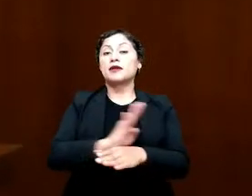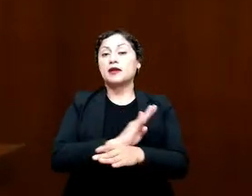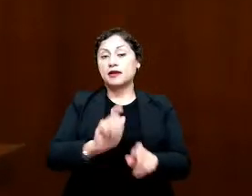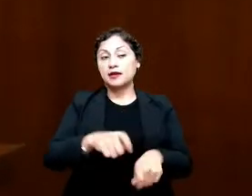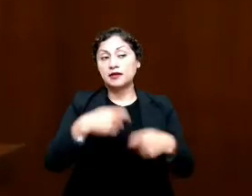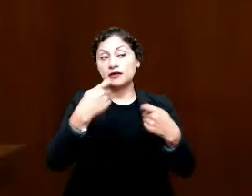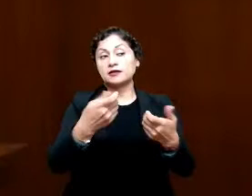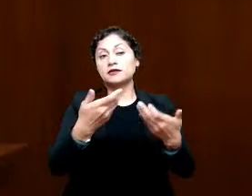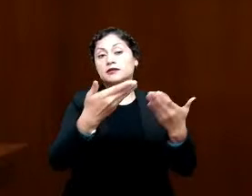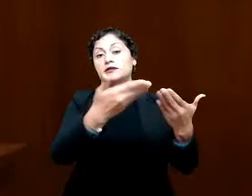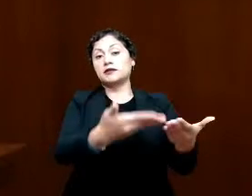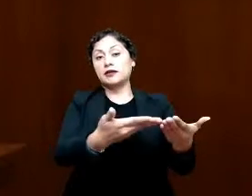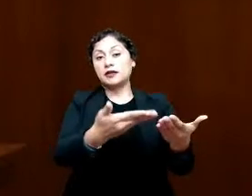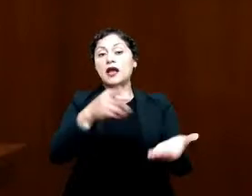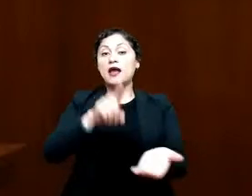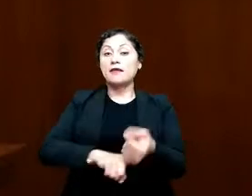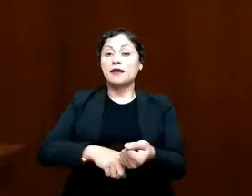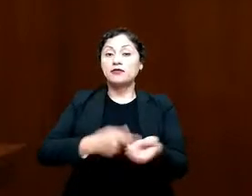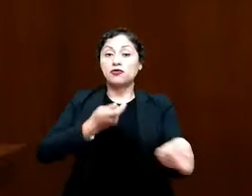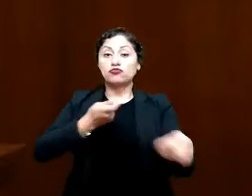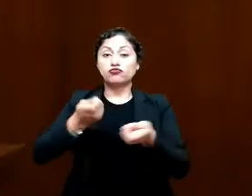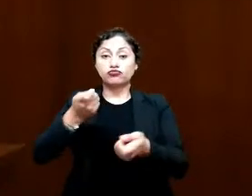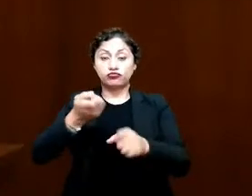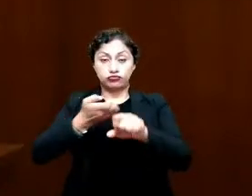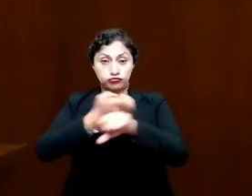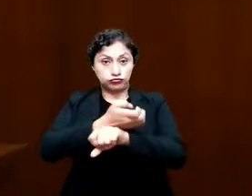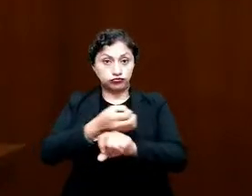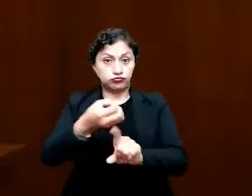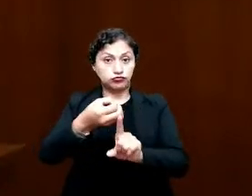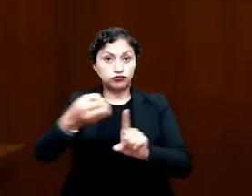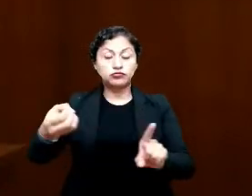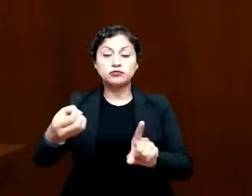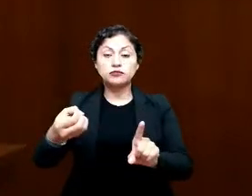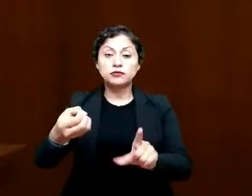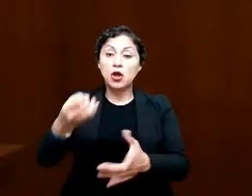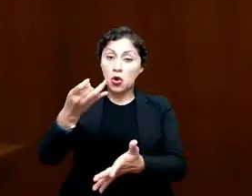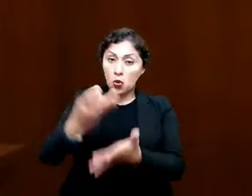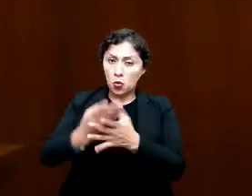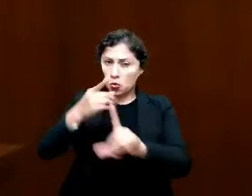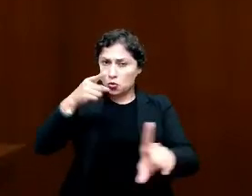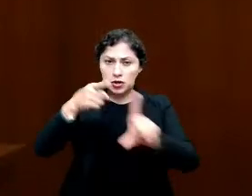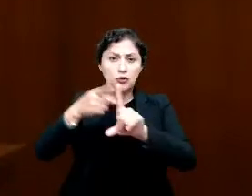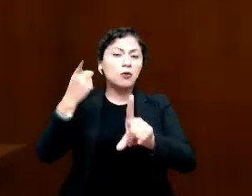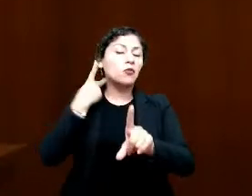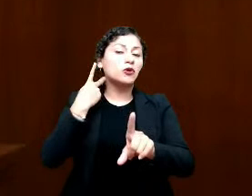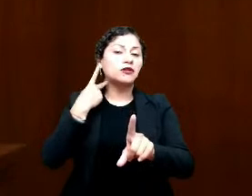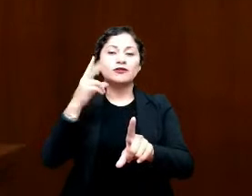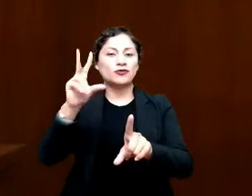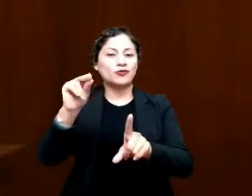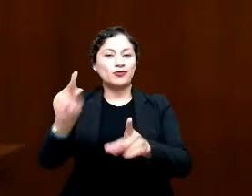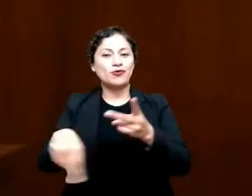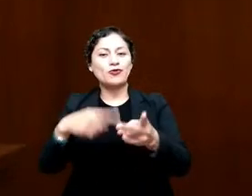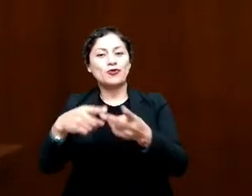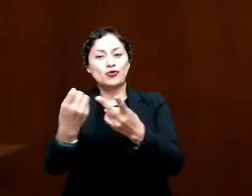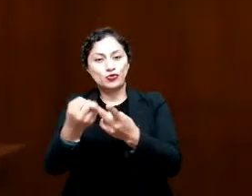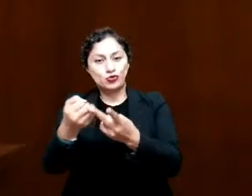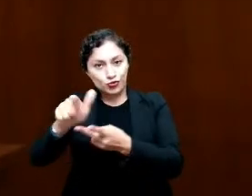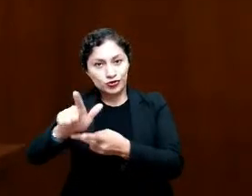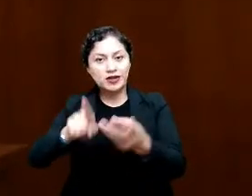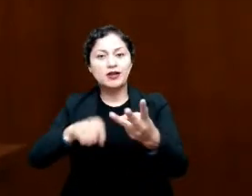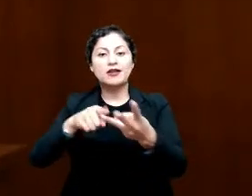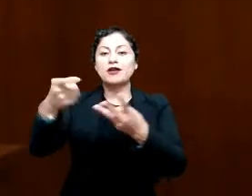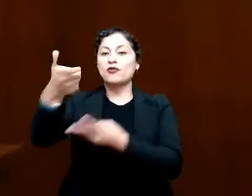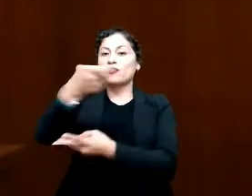suma gobernabilidad. No es solamente en el terreno político, es en lo social, es en lo económico, es en lo